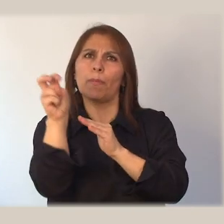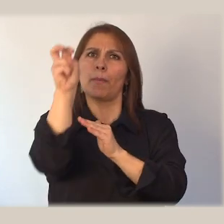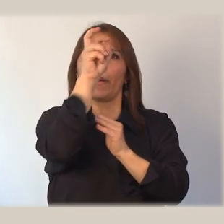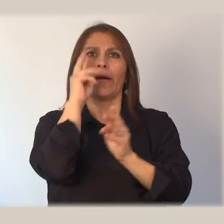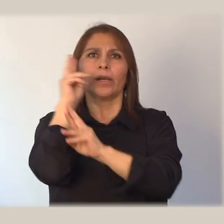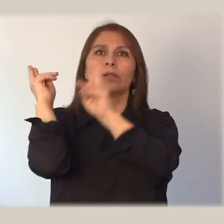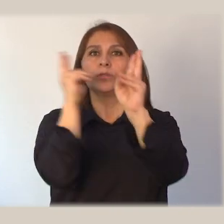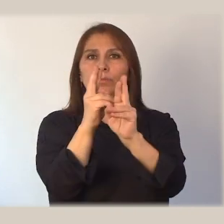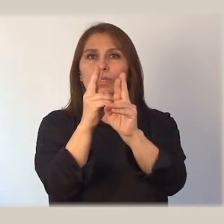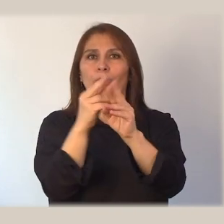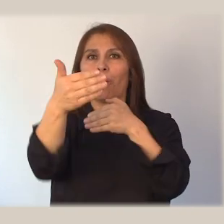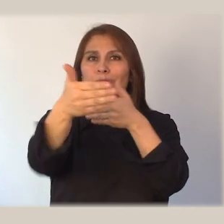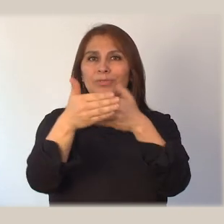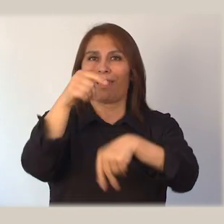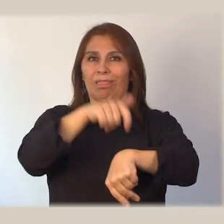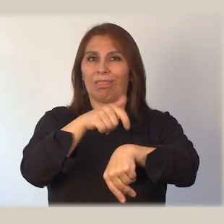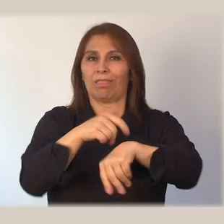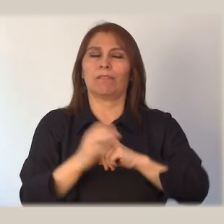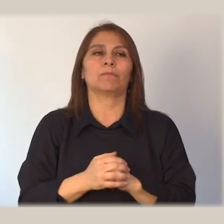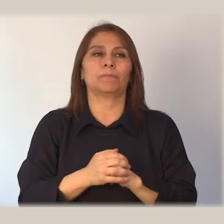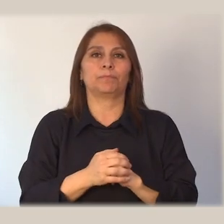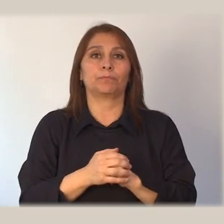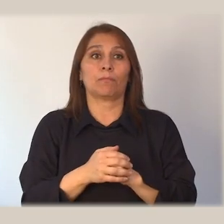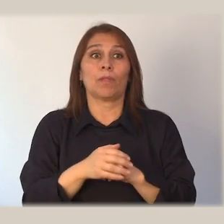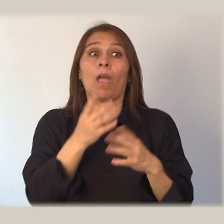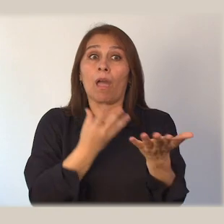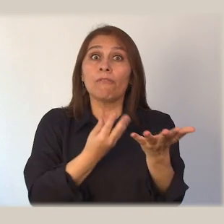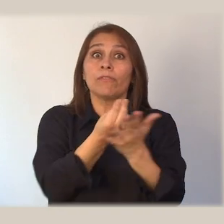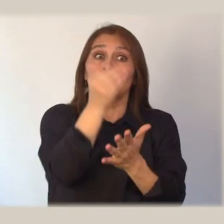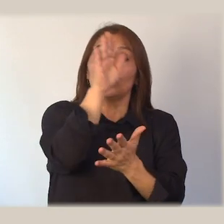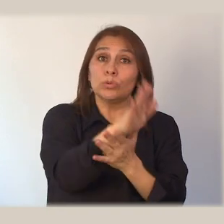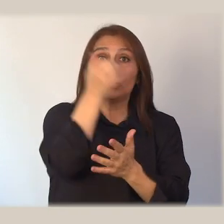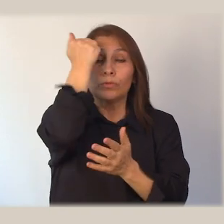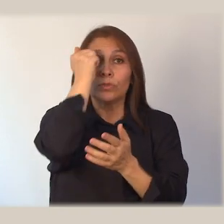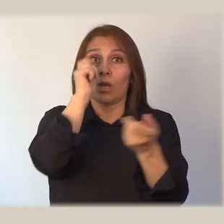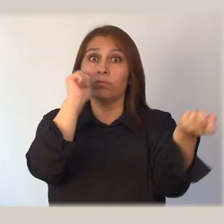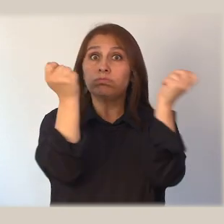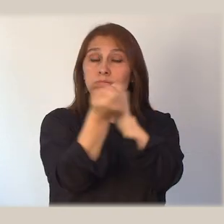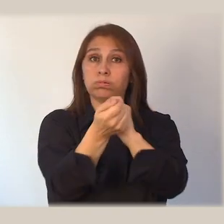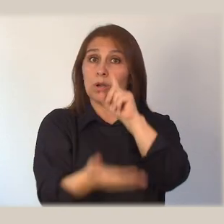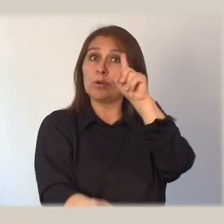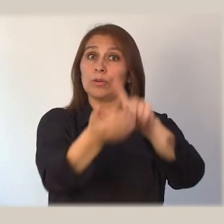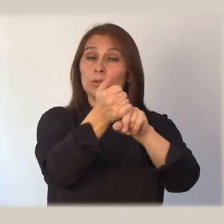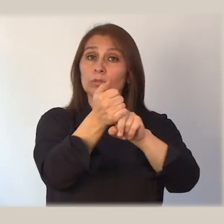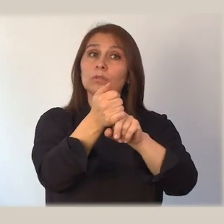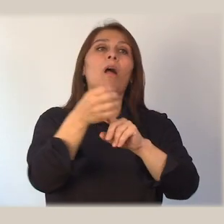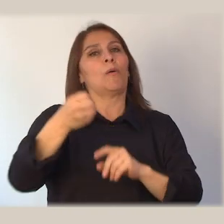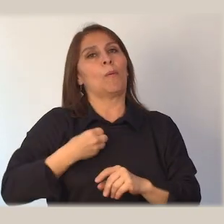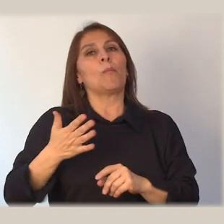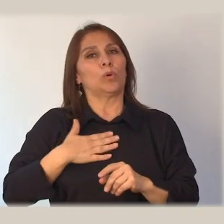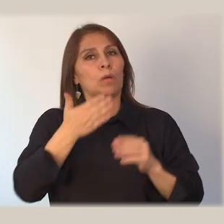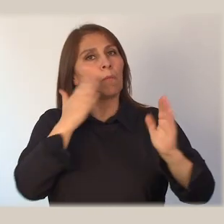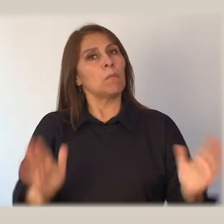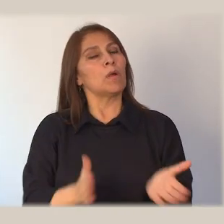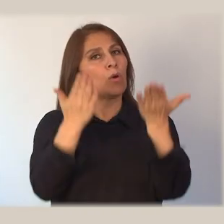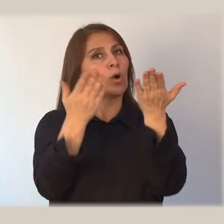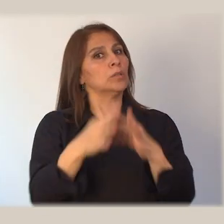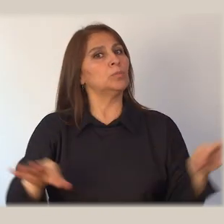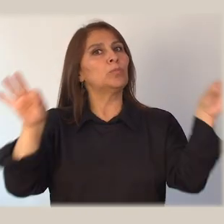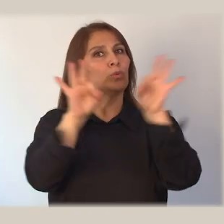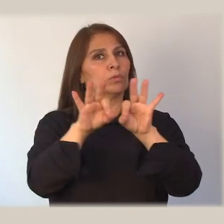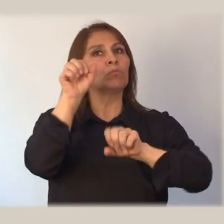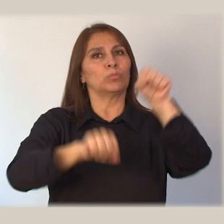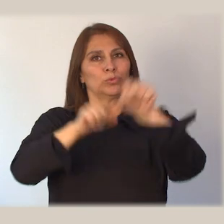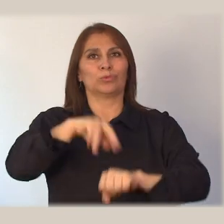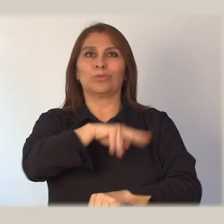de ascensos de categoría y de reconocimiento salarial además de los logros alcanzados en este factor se identificaron retos y oportunidades de